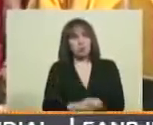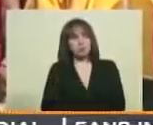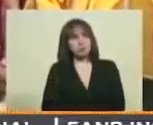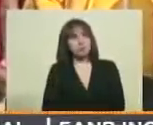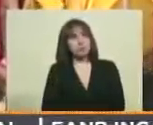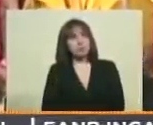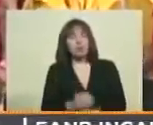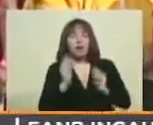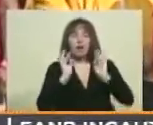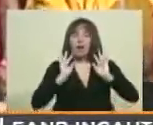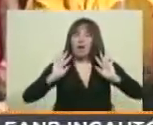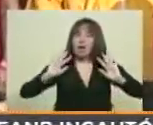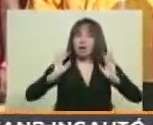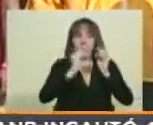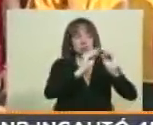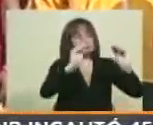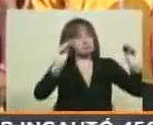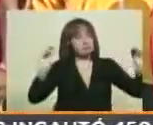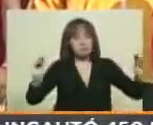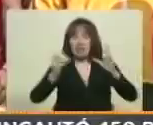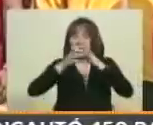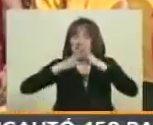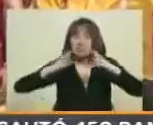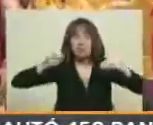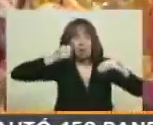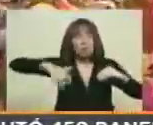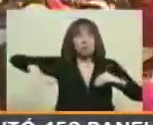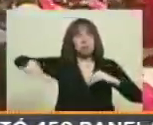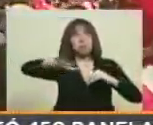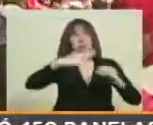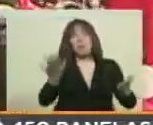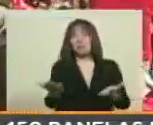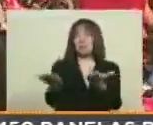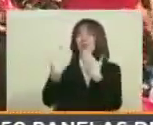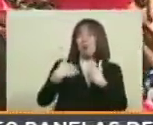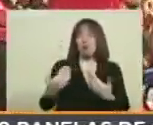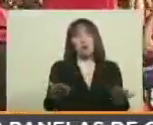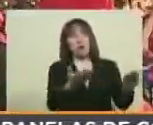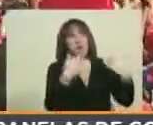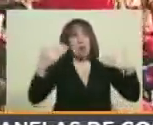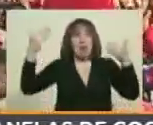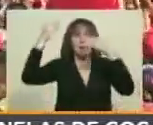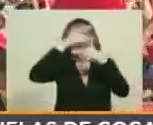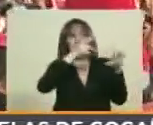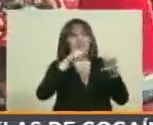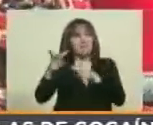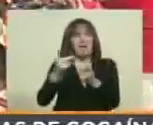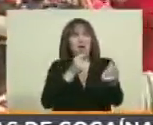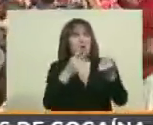yo llamo al pueblo que me dé todo su apoyo en esta batalla contra las mafias económicas